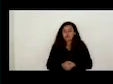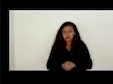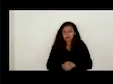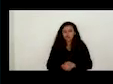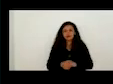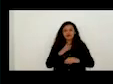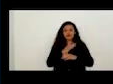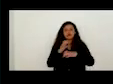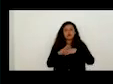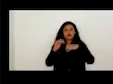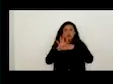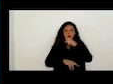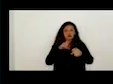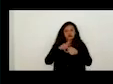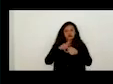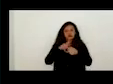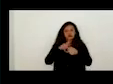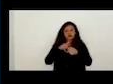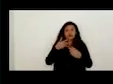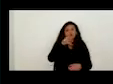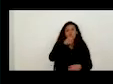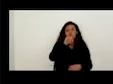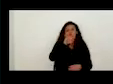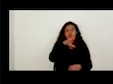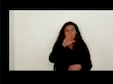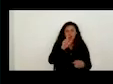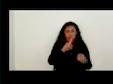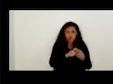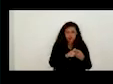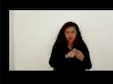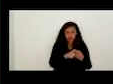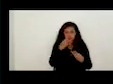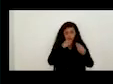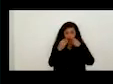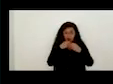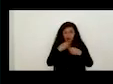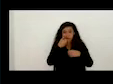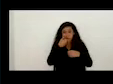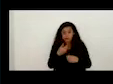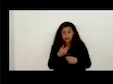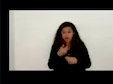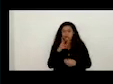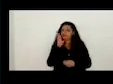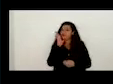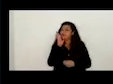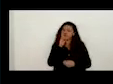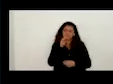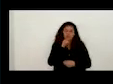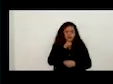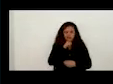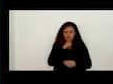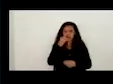animal que nos aportan proteínas ya no los pueden consumir de forma adecuada. Y entonces, a lo largo del